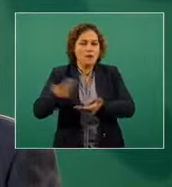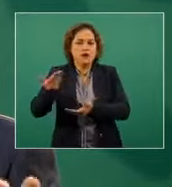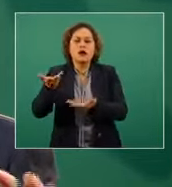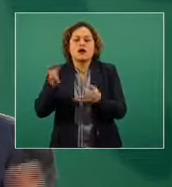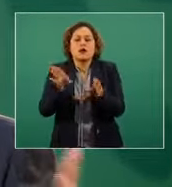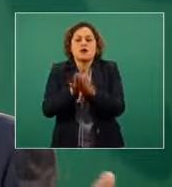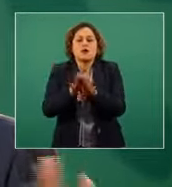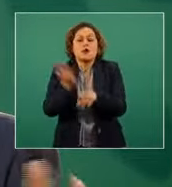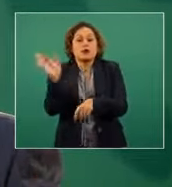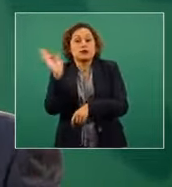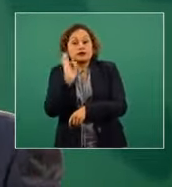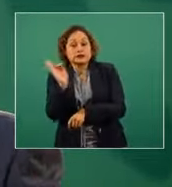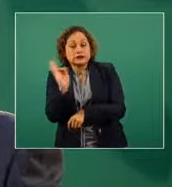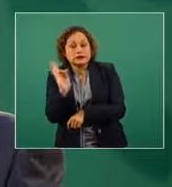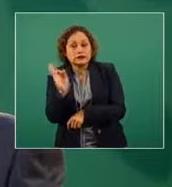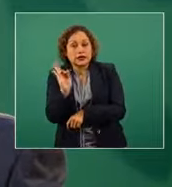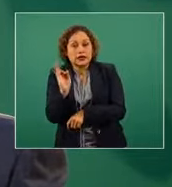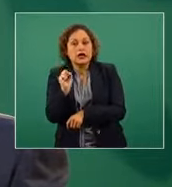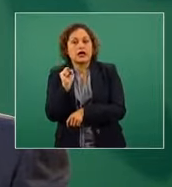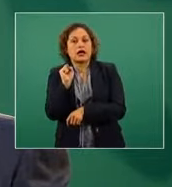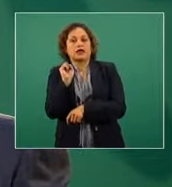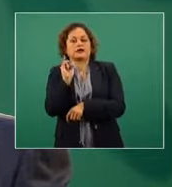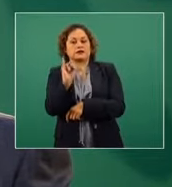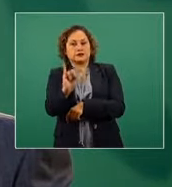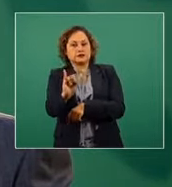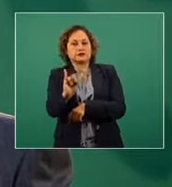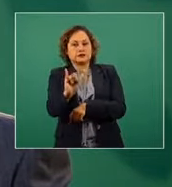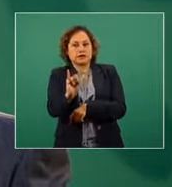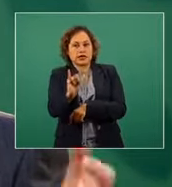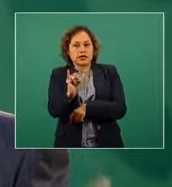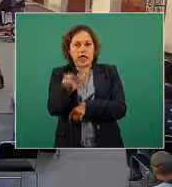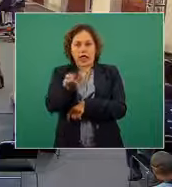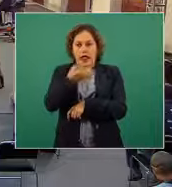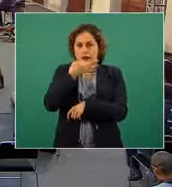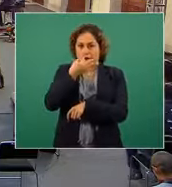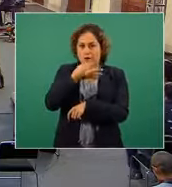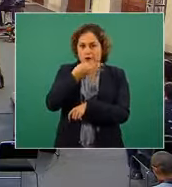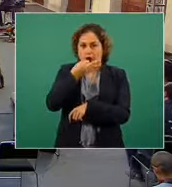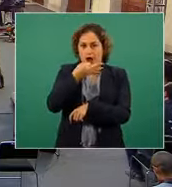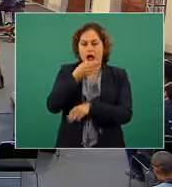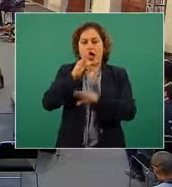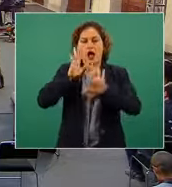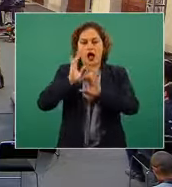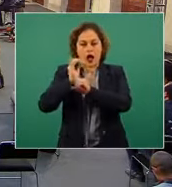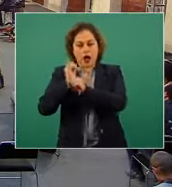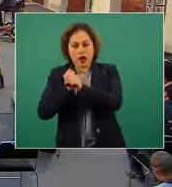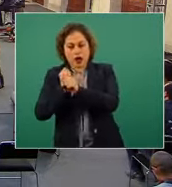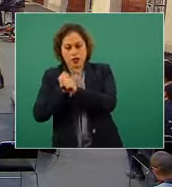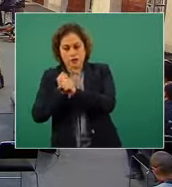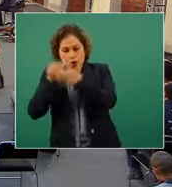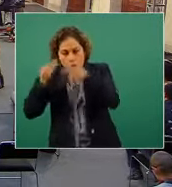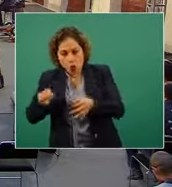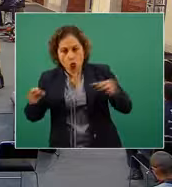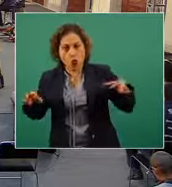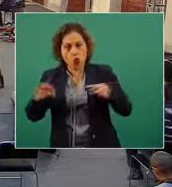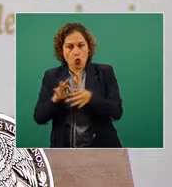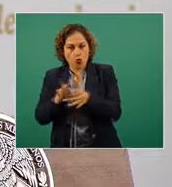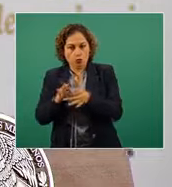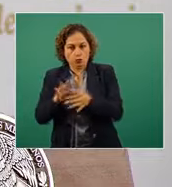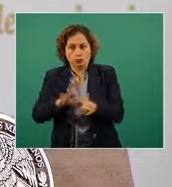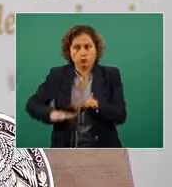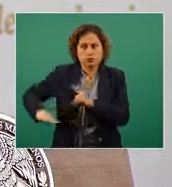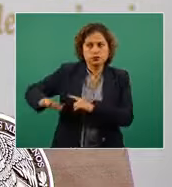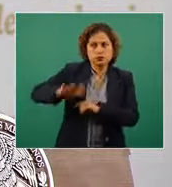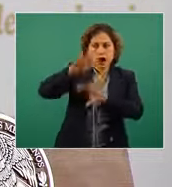se hubiera convencimiento sobre el uso de este producto con base en la ciencia. No hay un consenso todavía,